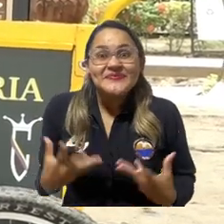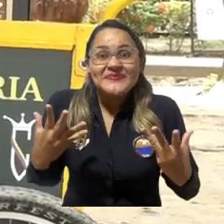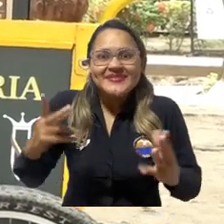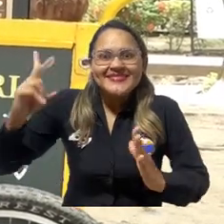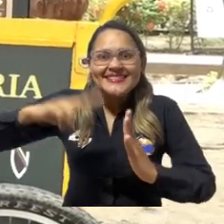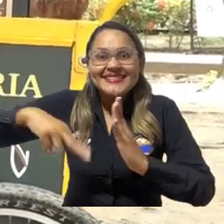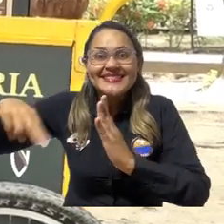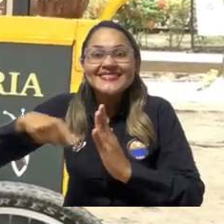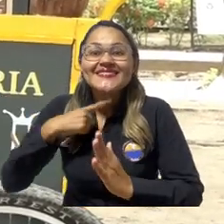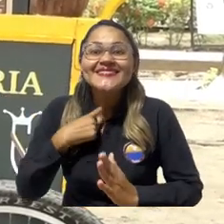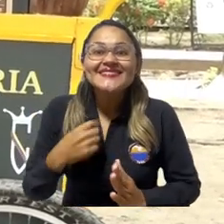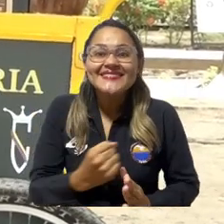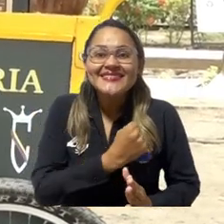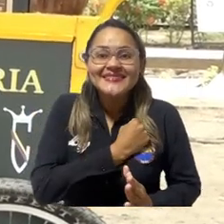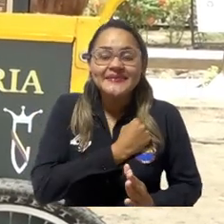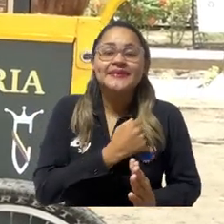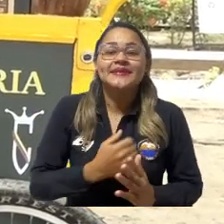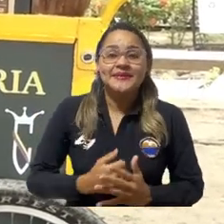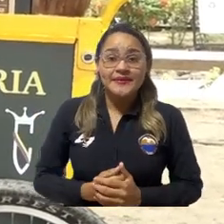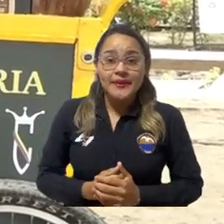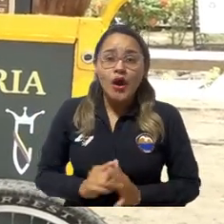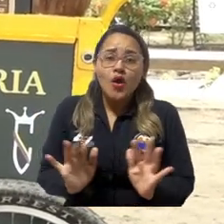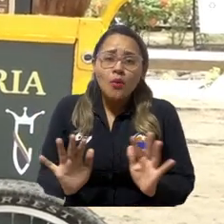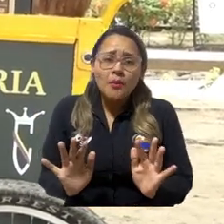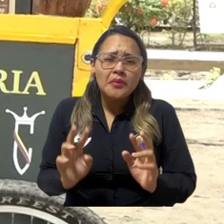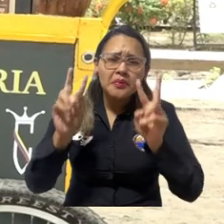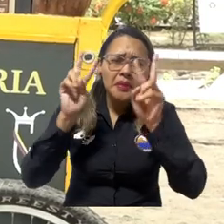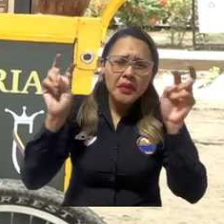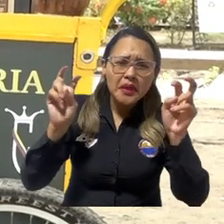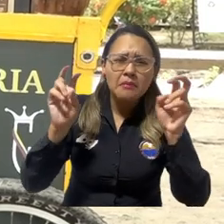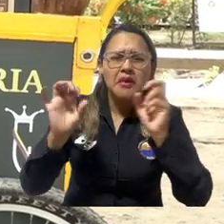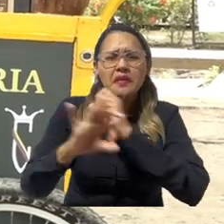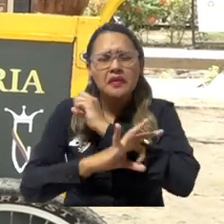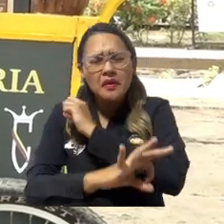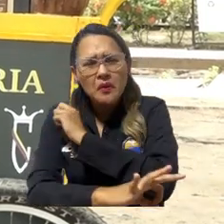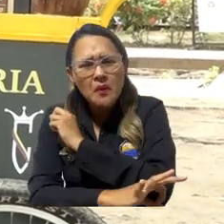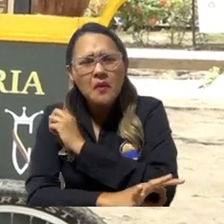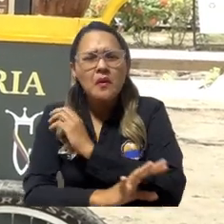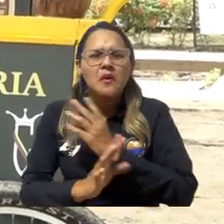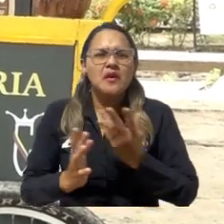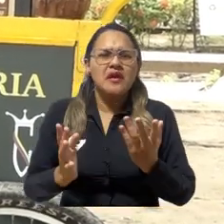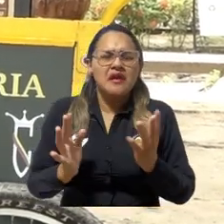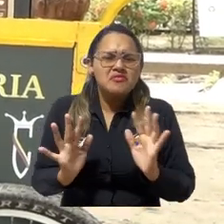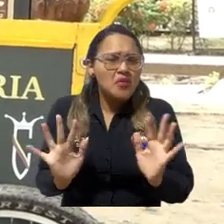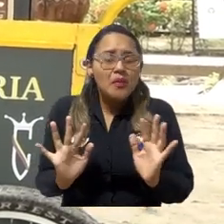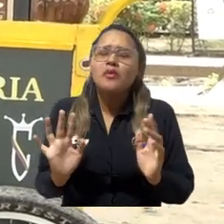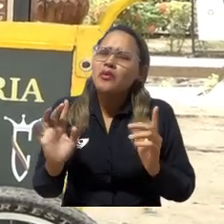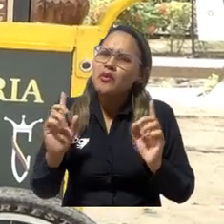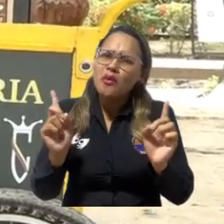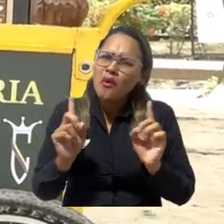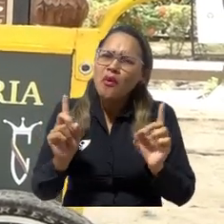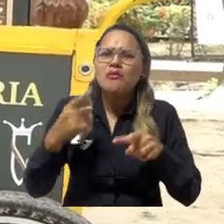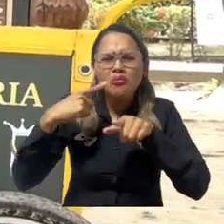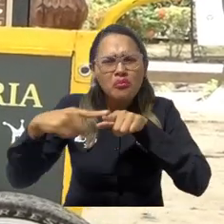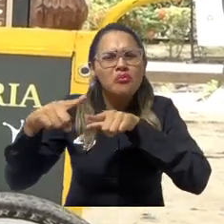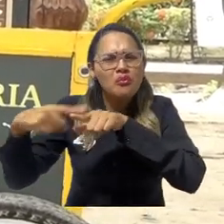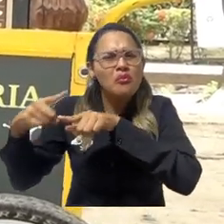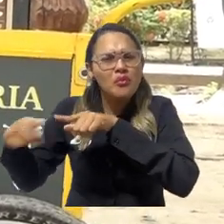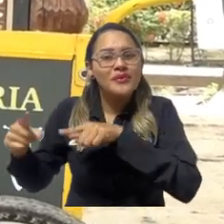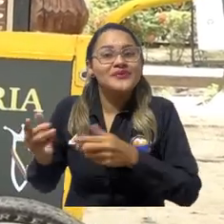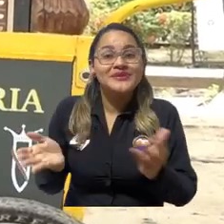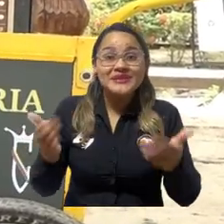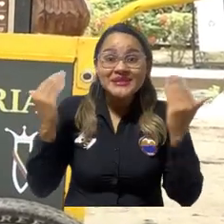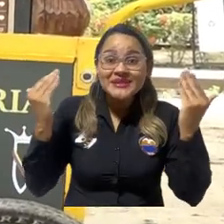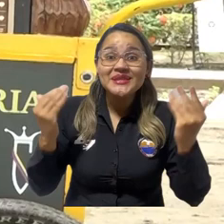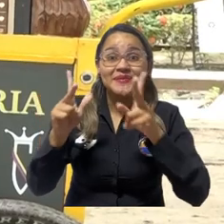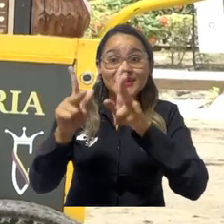que vive la lectura, no solamente desde la psicología o desde la abogacía, sino que es muy buena la